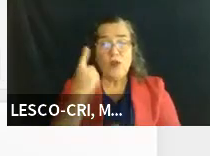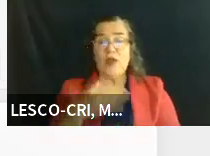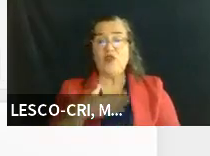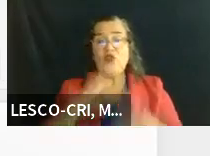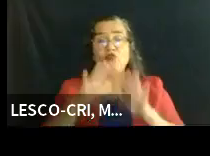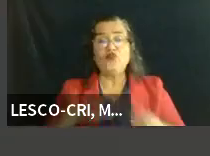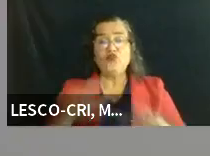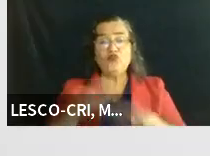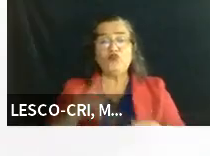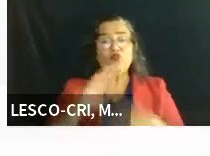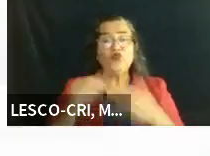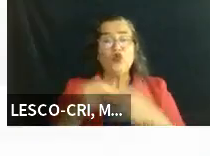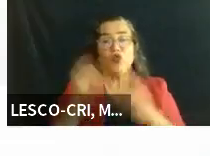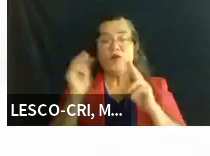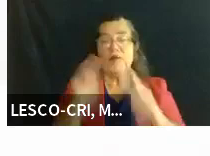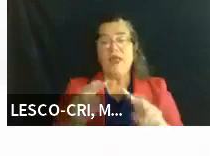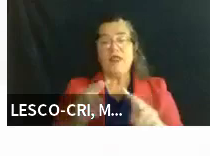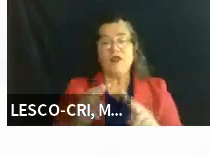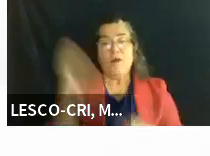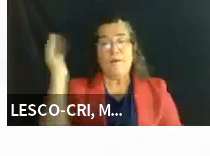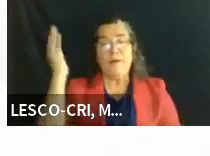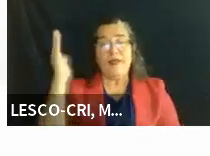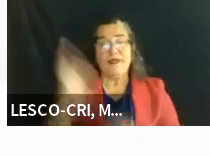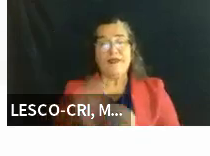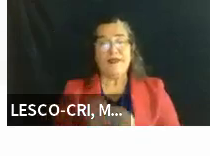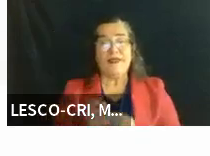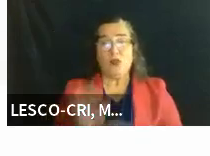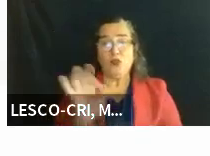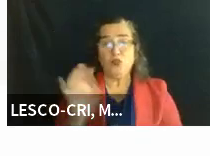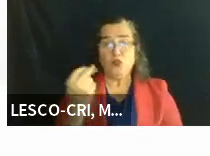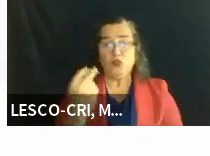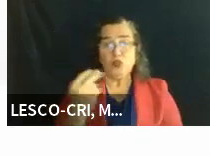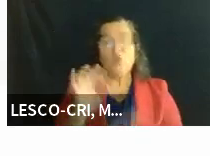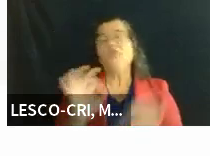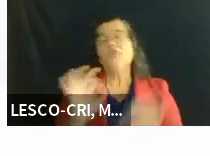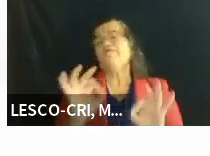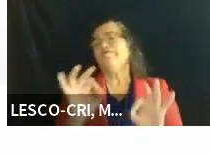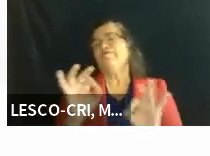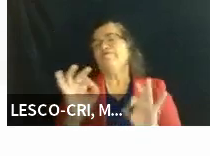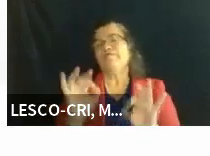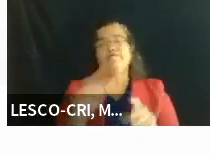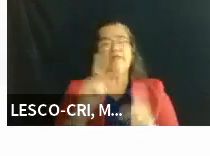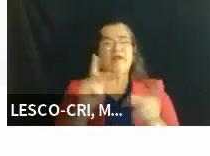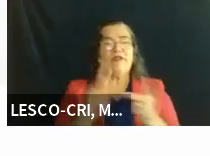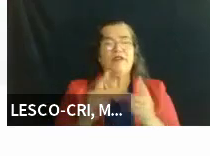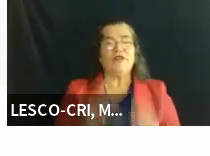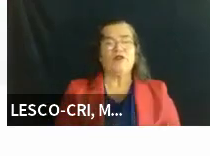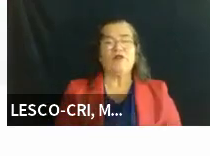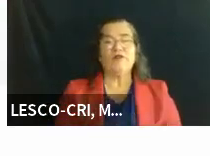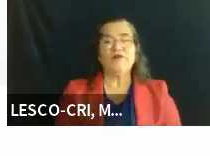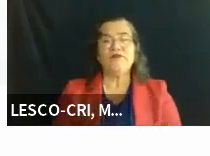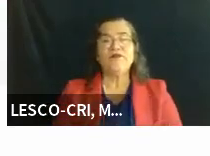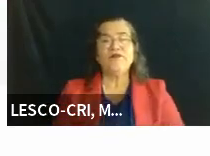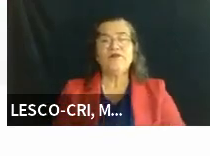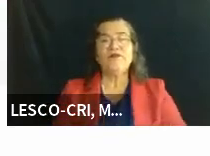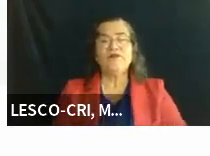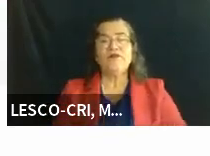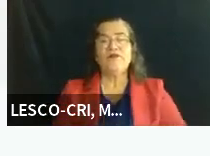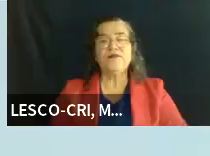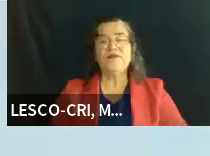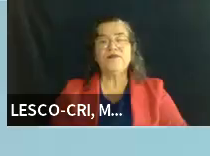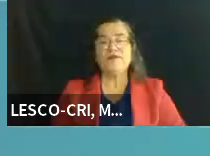están viendo la presentación. ¿Se ve bien? Perfectamente, doctora. Sí, muchas gracias. Entonces, tal como fue